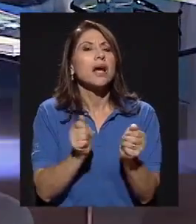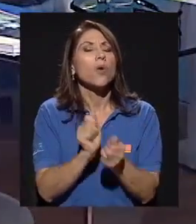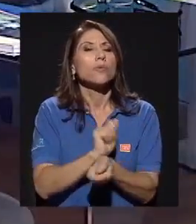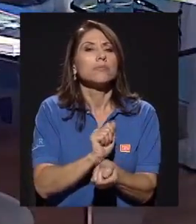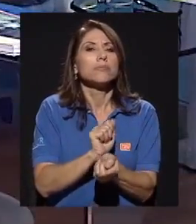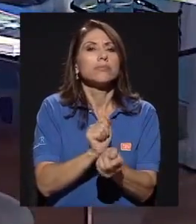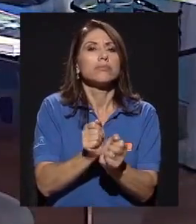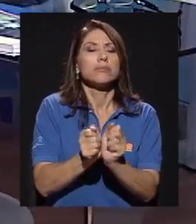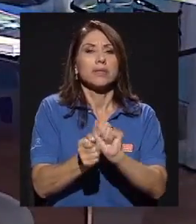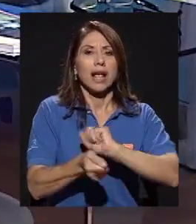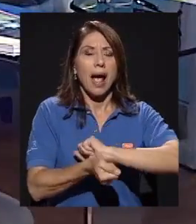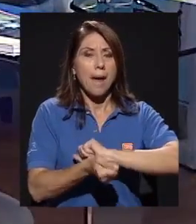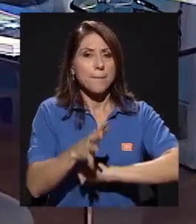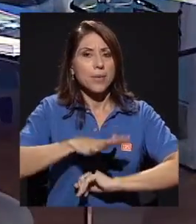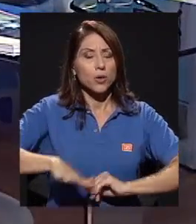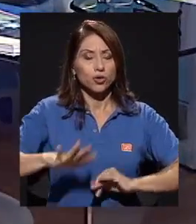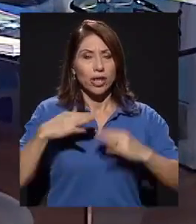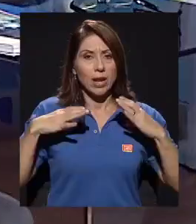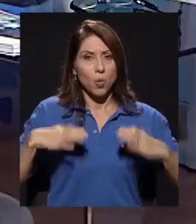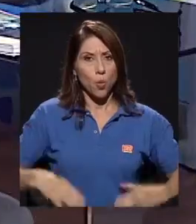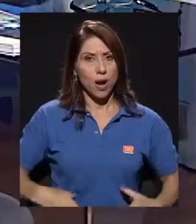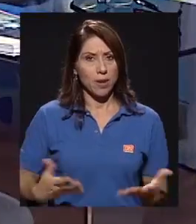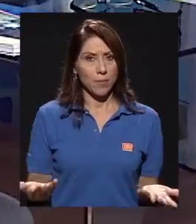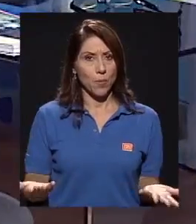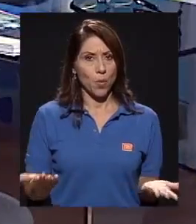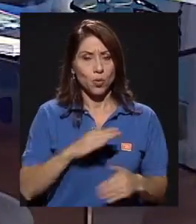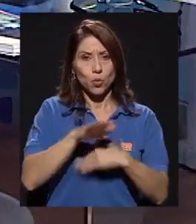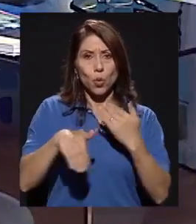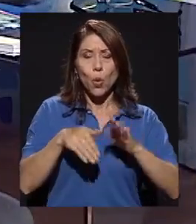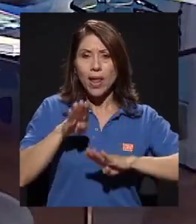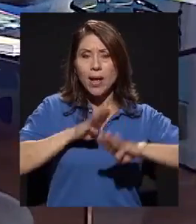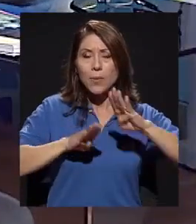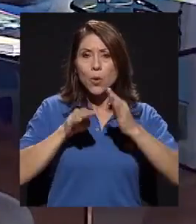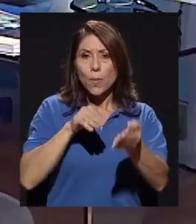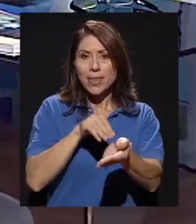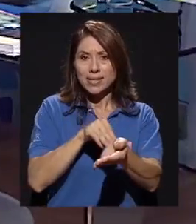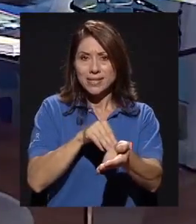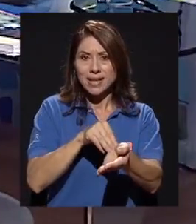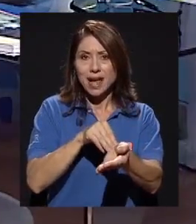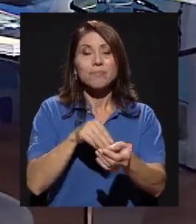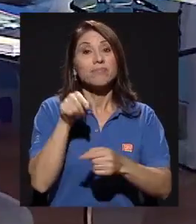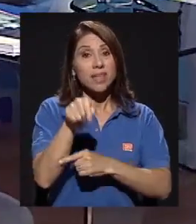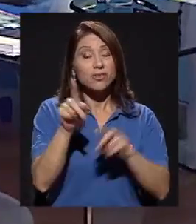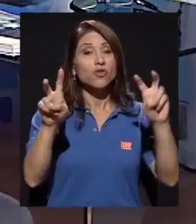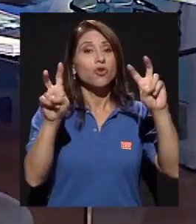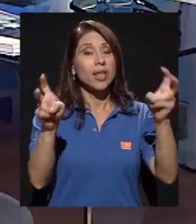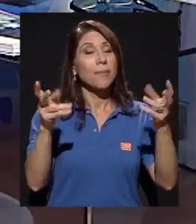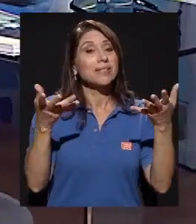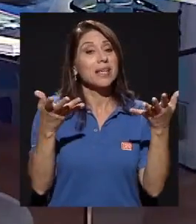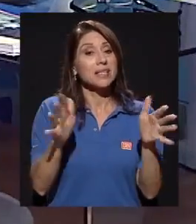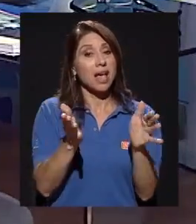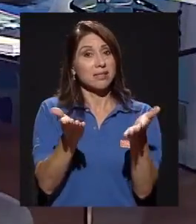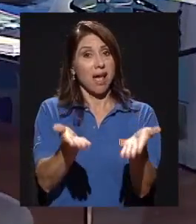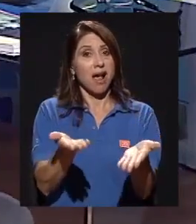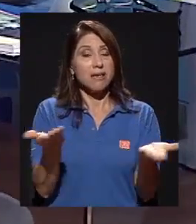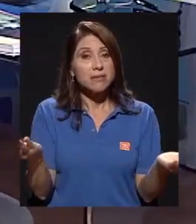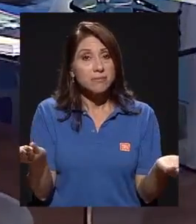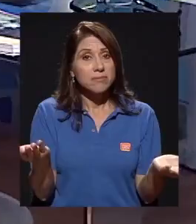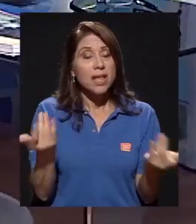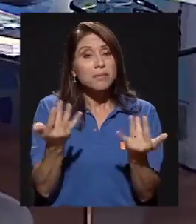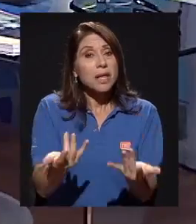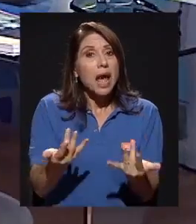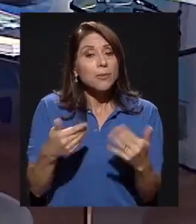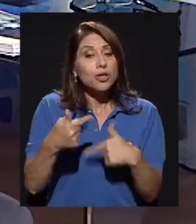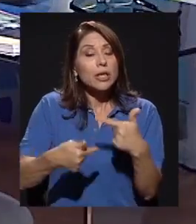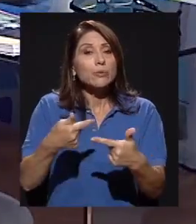transformaciones que hacemos en en el cuerpo toda la biomedicina eh Son temas que que están colocados allí y que Esperamos que